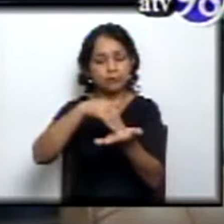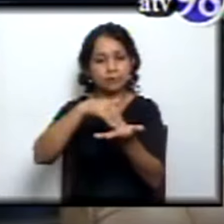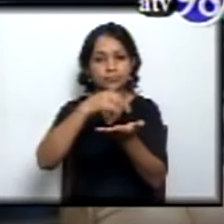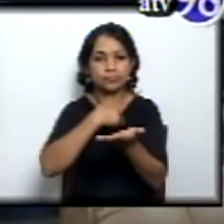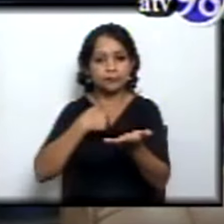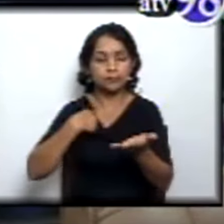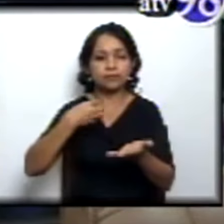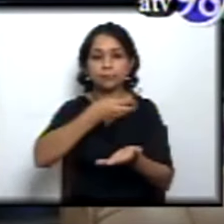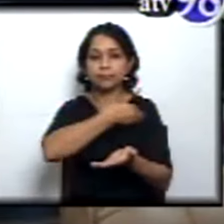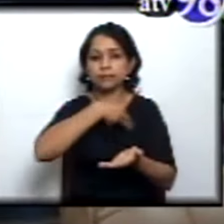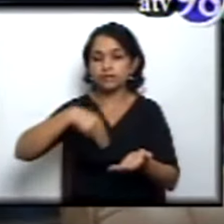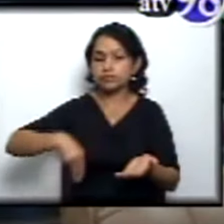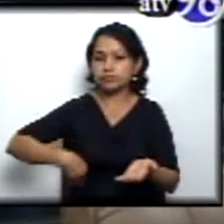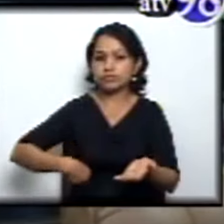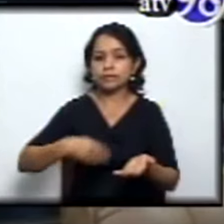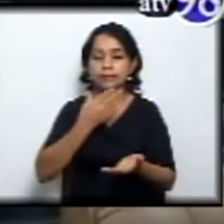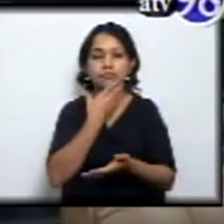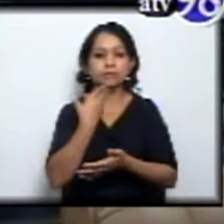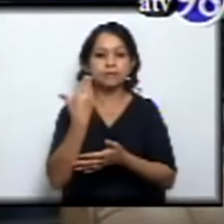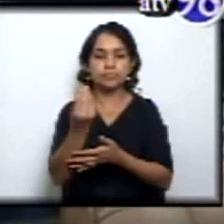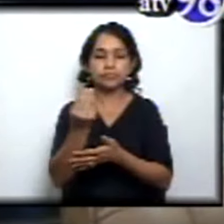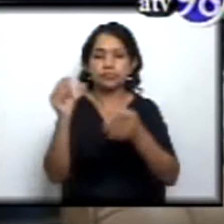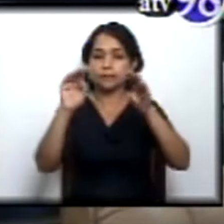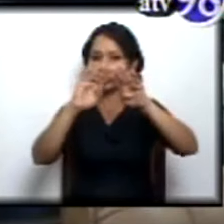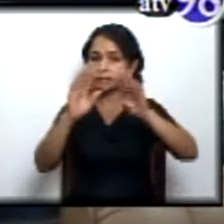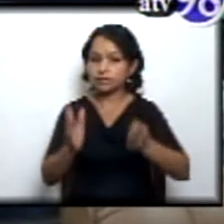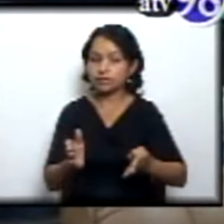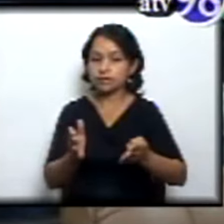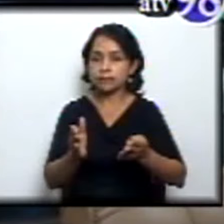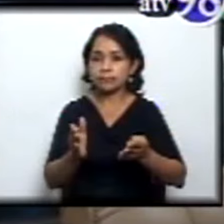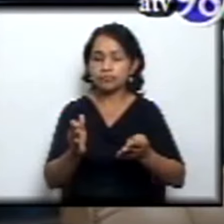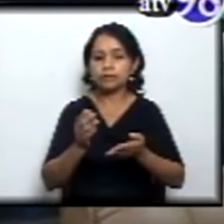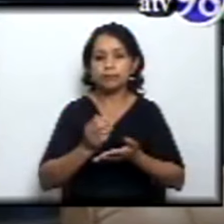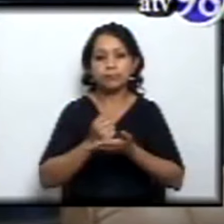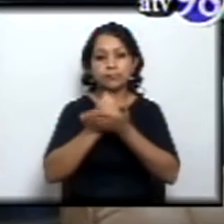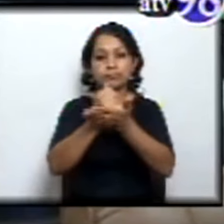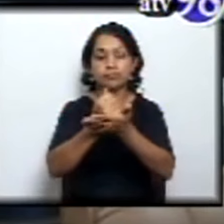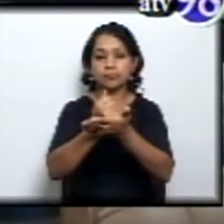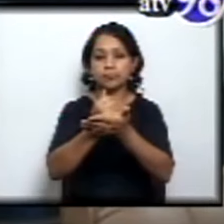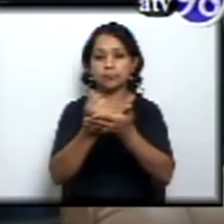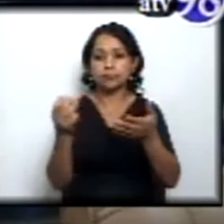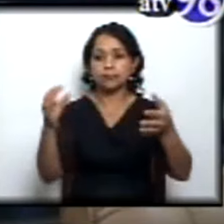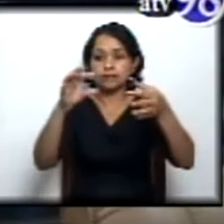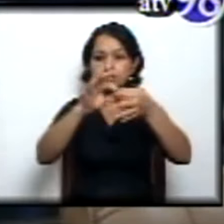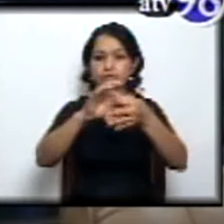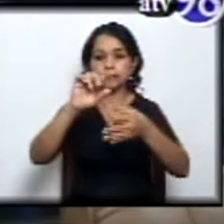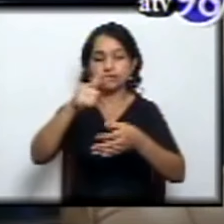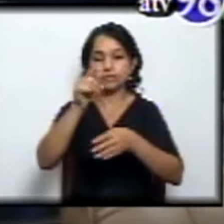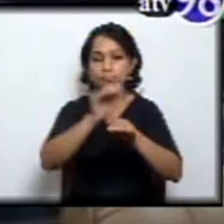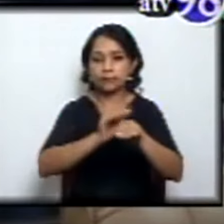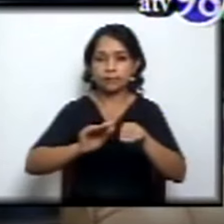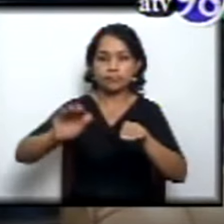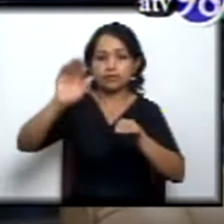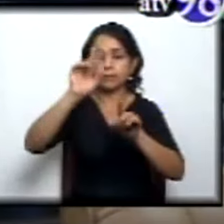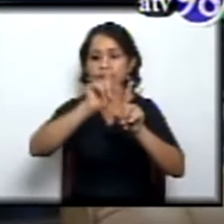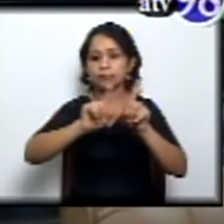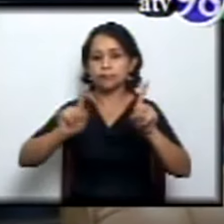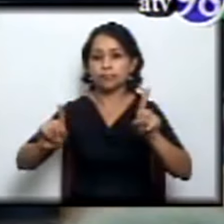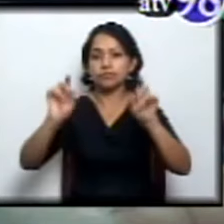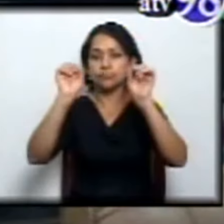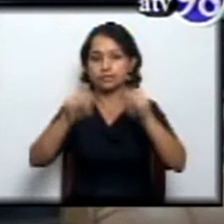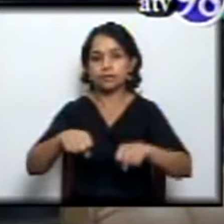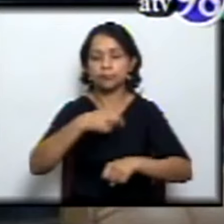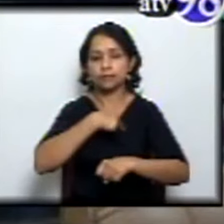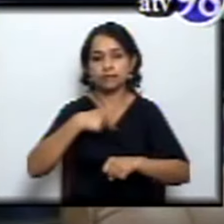crear los ministerios de juventud y de mujer se está colocando dentro del aparato de Estado el más alto nivel que se